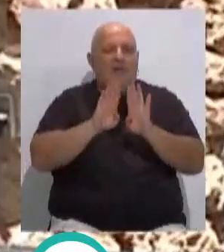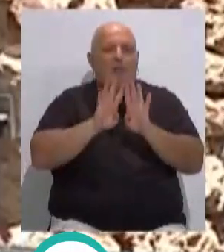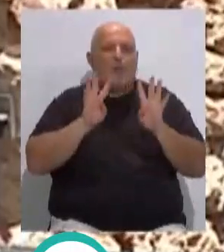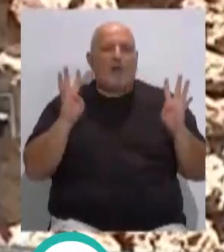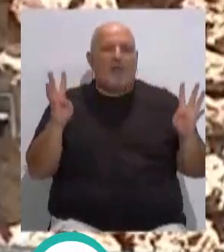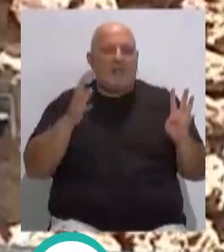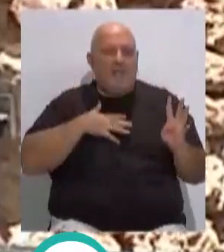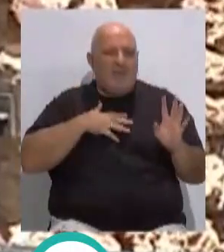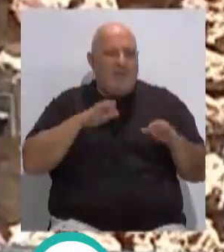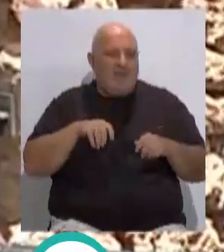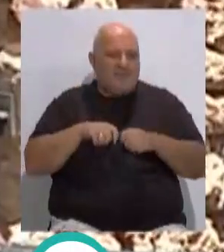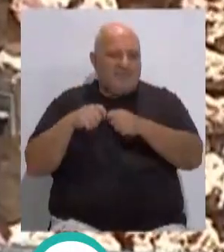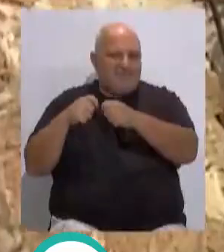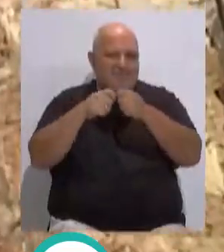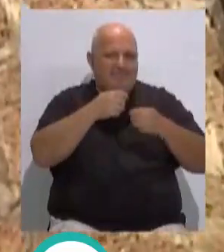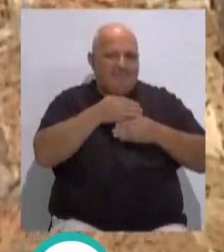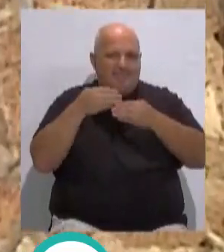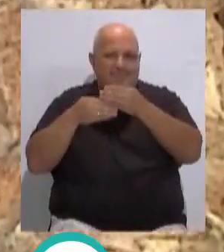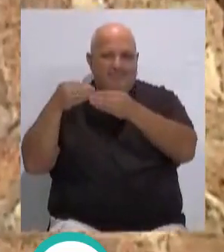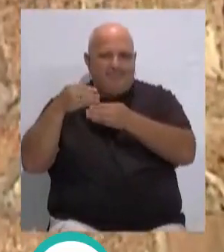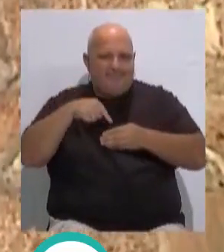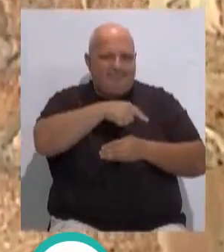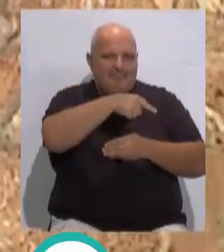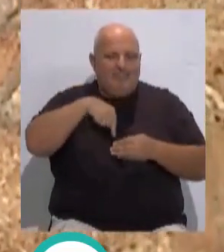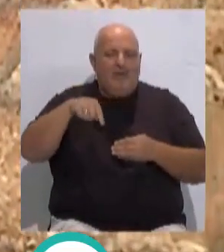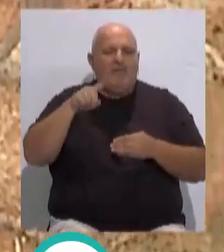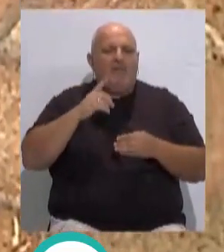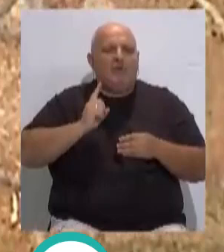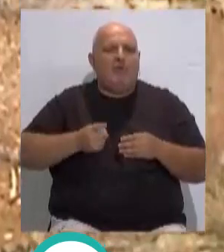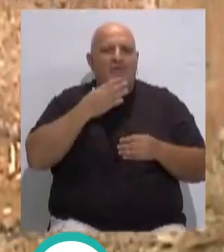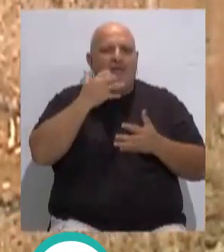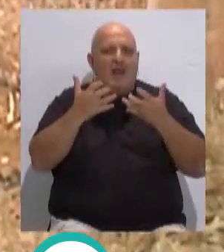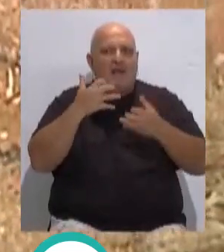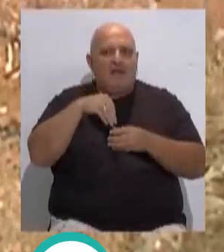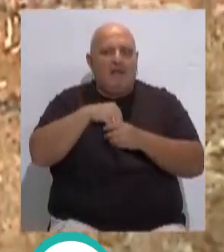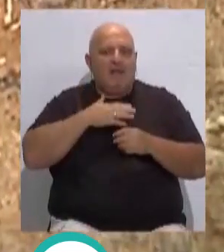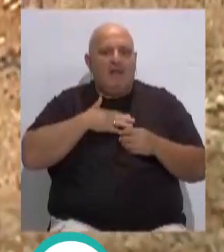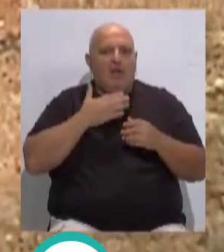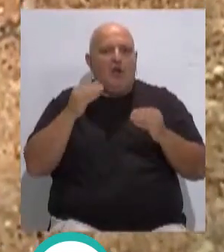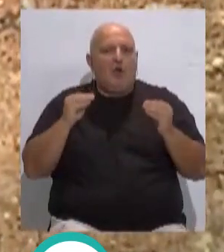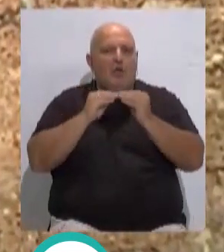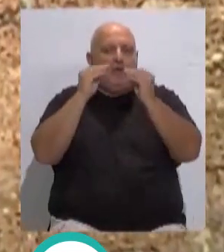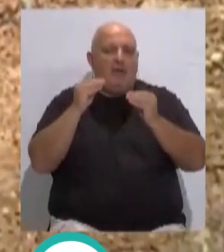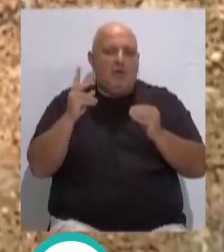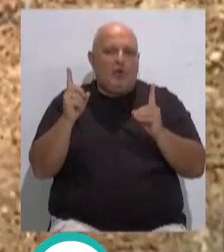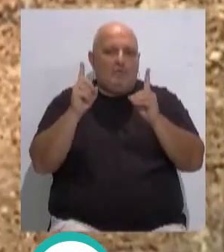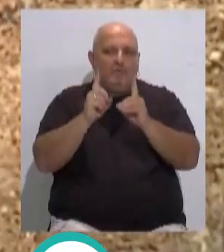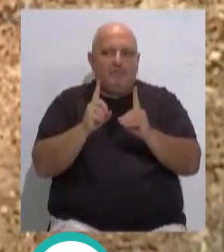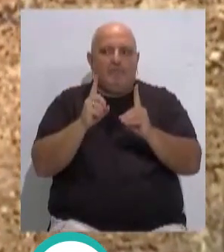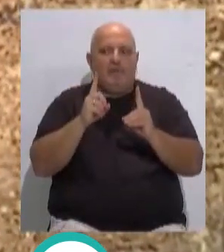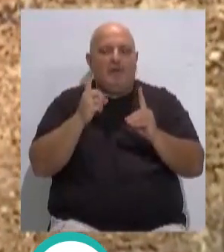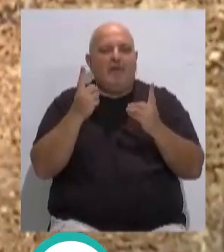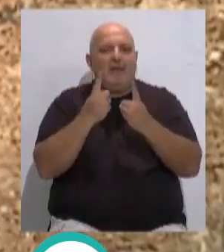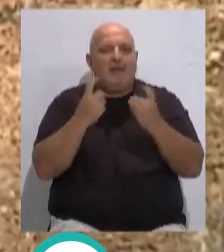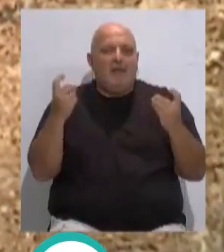murallas. En el encuentro estaba también presente el director general de Bellas Artes y Patrimonio del Ministerio, coincidiendo con Miguel Iceta en